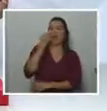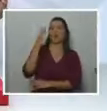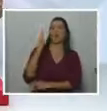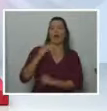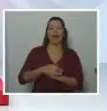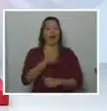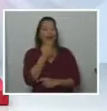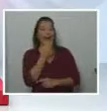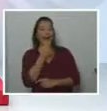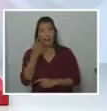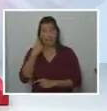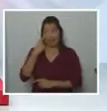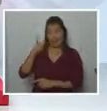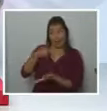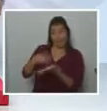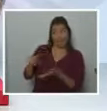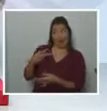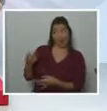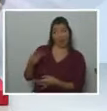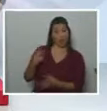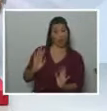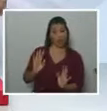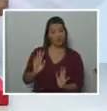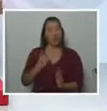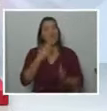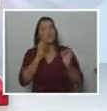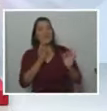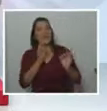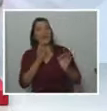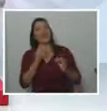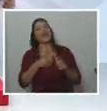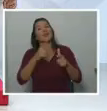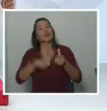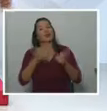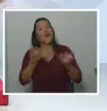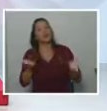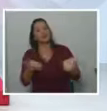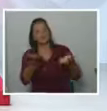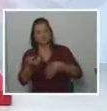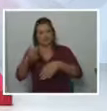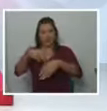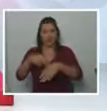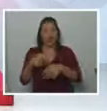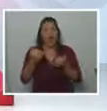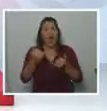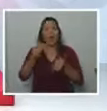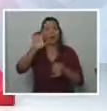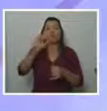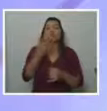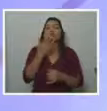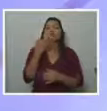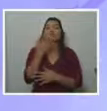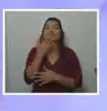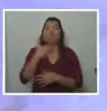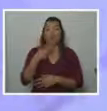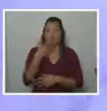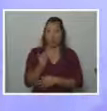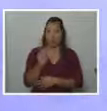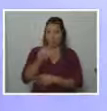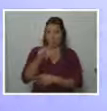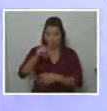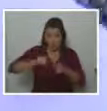Vea que tiene que pagar doble, Ari. Muy bien. Glenford, lo invito a subir entonces a la tarimita acá. Toma la marca roja, Glenford, y al contarle tres,